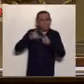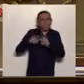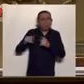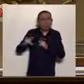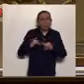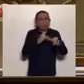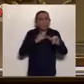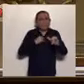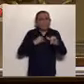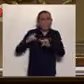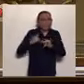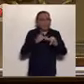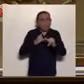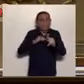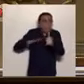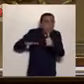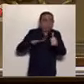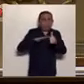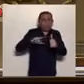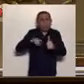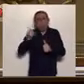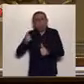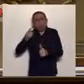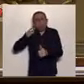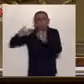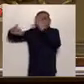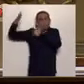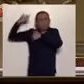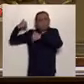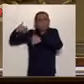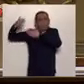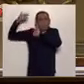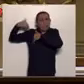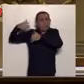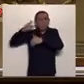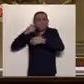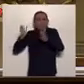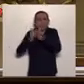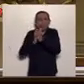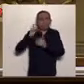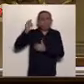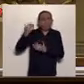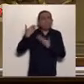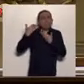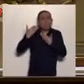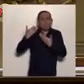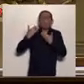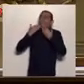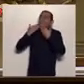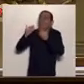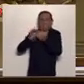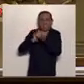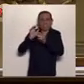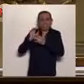su esposo San José, los apóstoles, y cuantos vivieron en tu amistad a través de los tiempos, merezcamos por